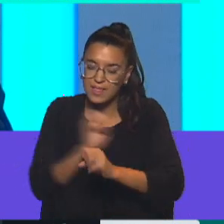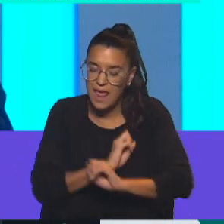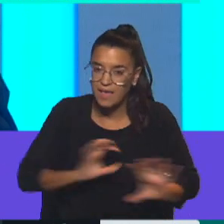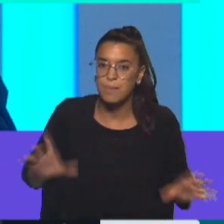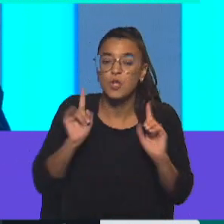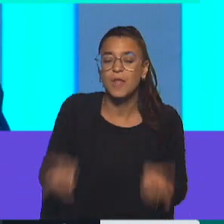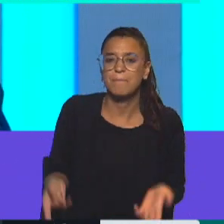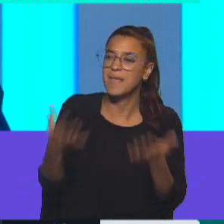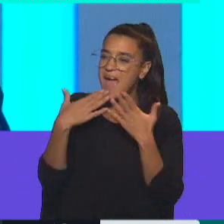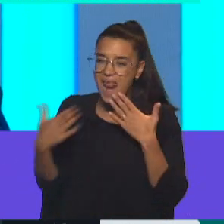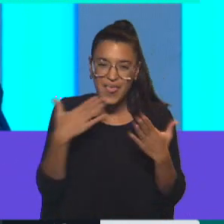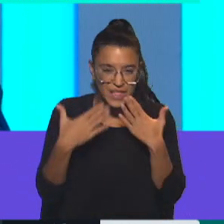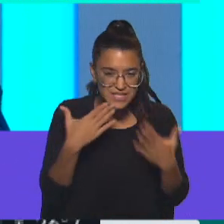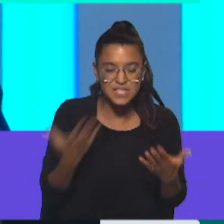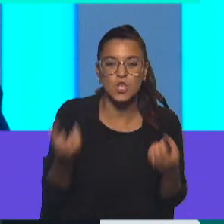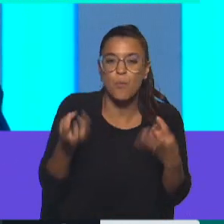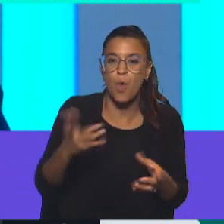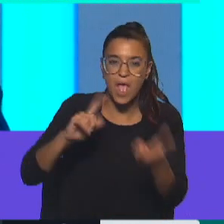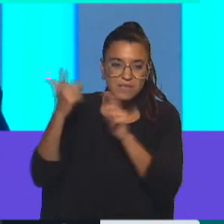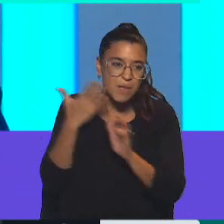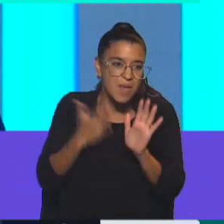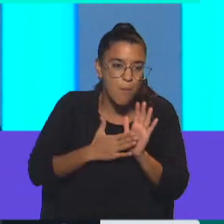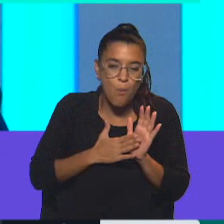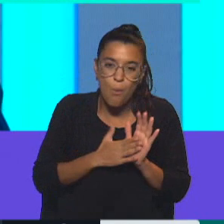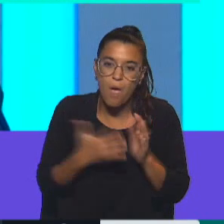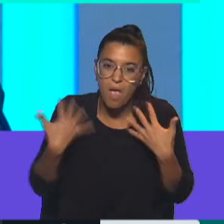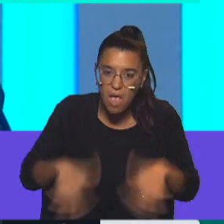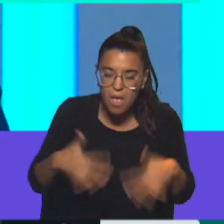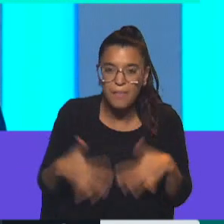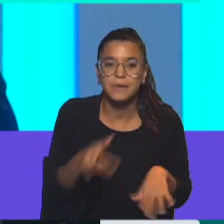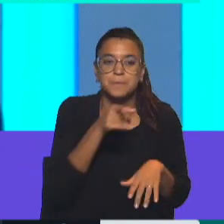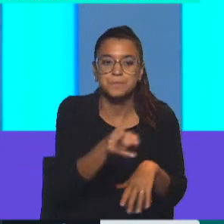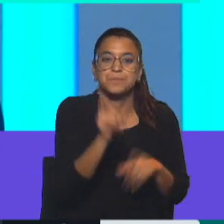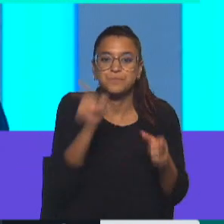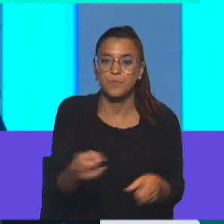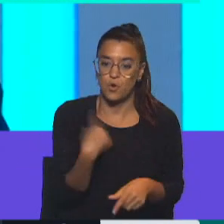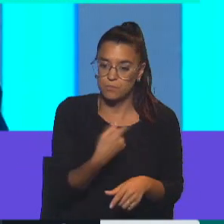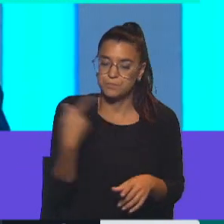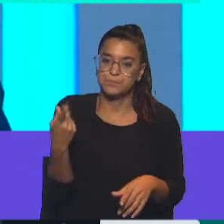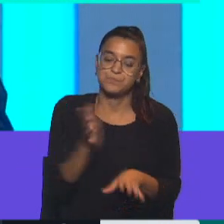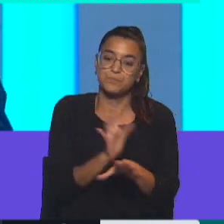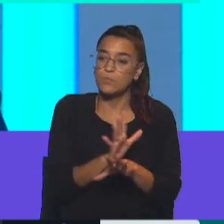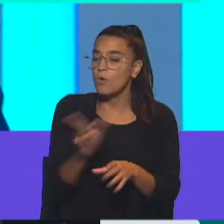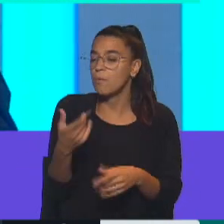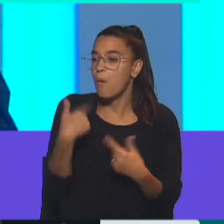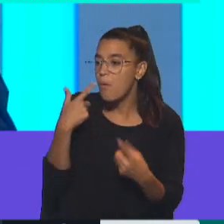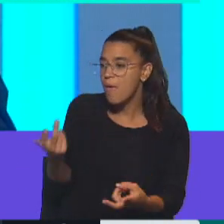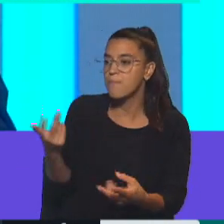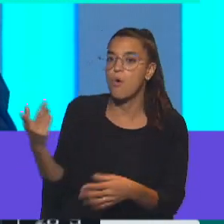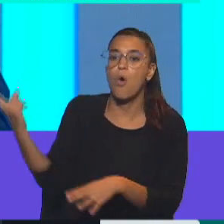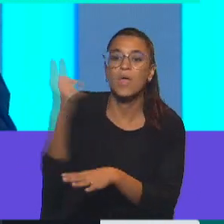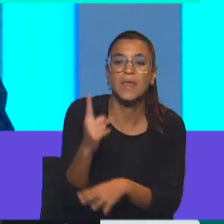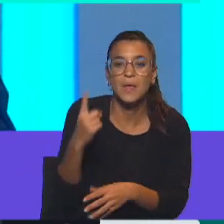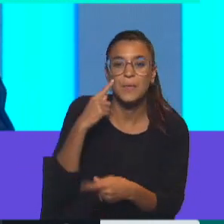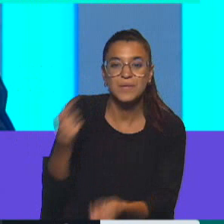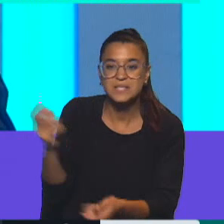salen agradecidos de la experiencia, y en ese sentido, tanto quienes nos visitan individualmente como las escuelas que nos